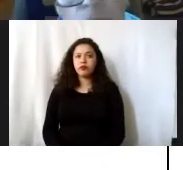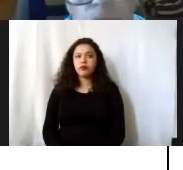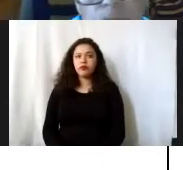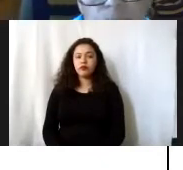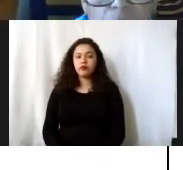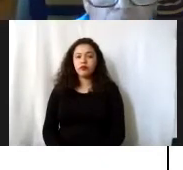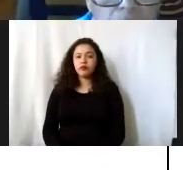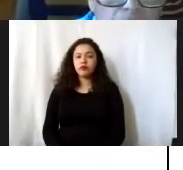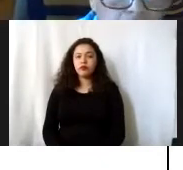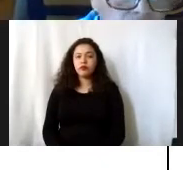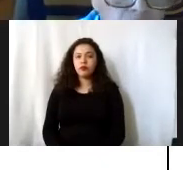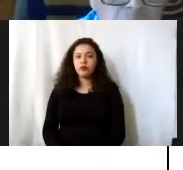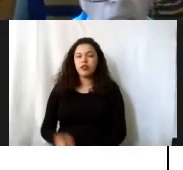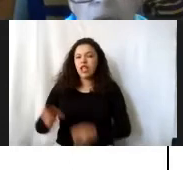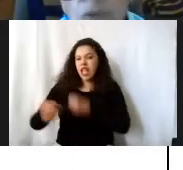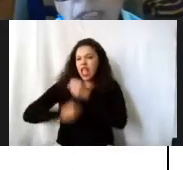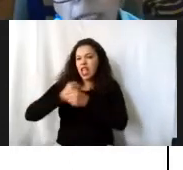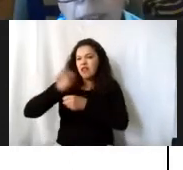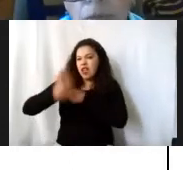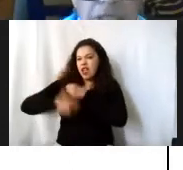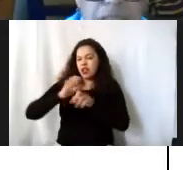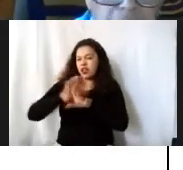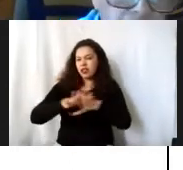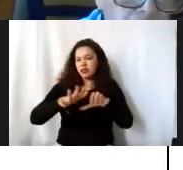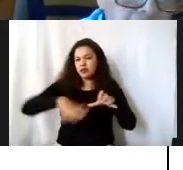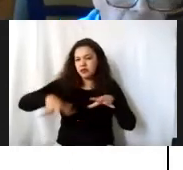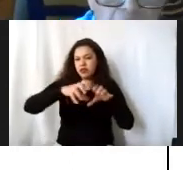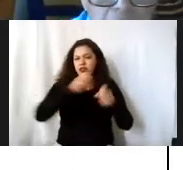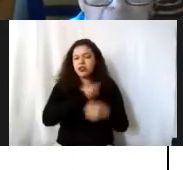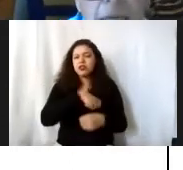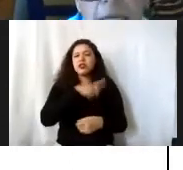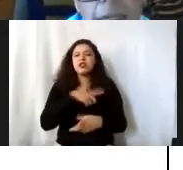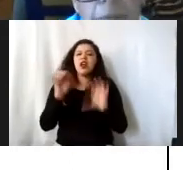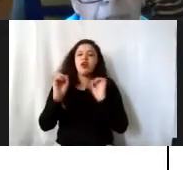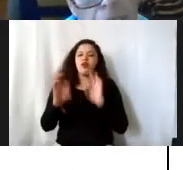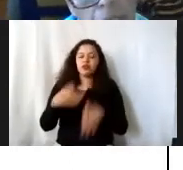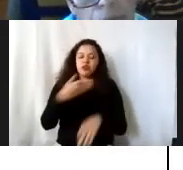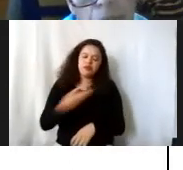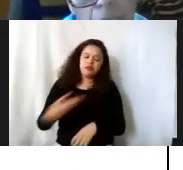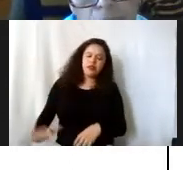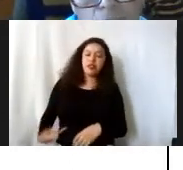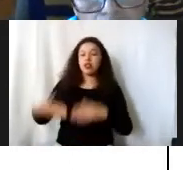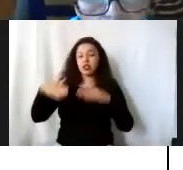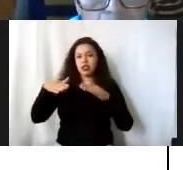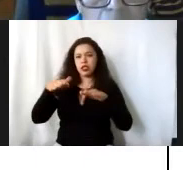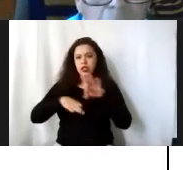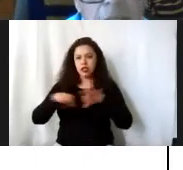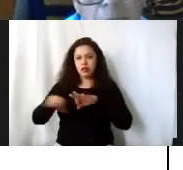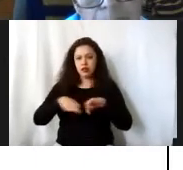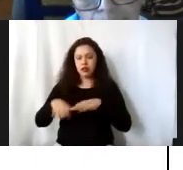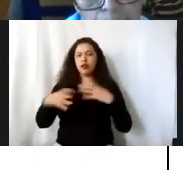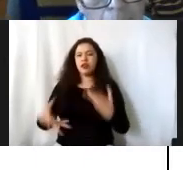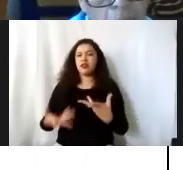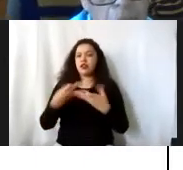Trabajó muchos años en el sector salud, en las oficinas de la presidencia. Bueno, era una historia